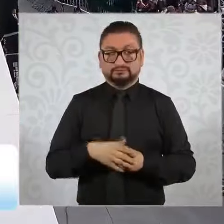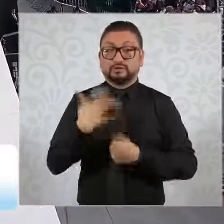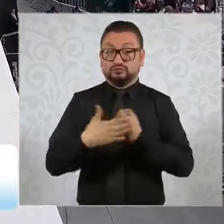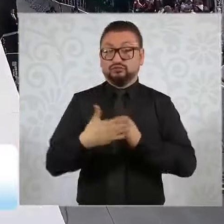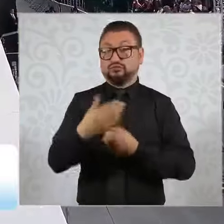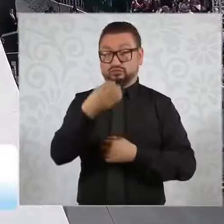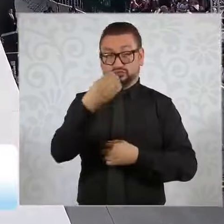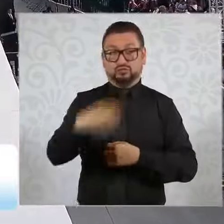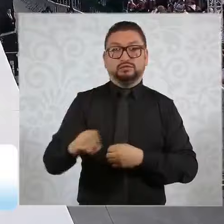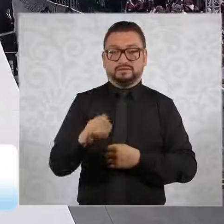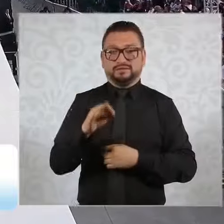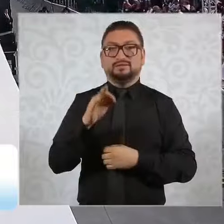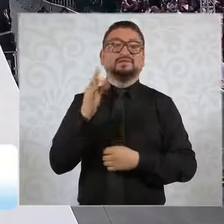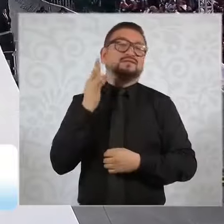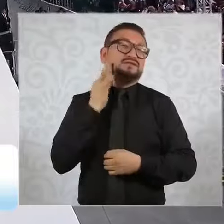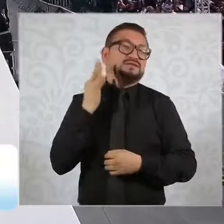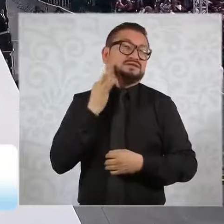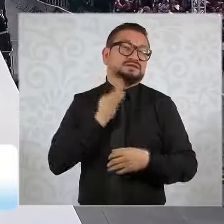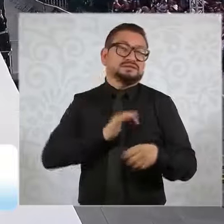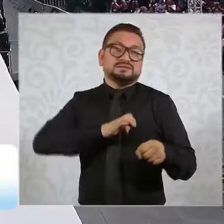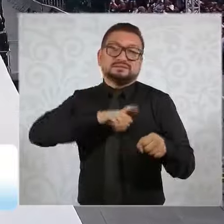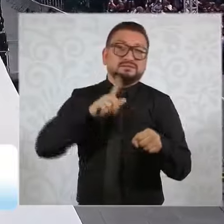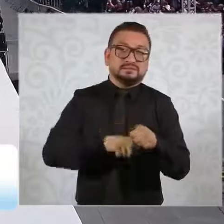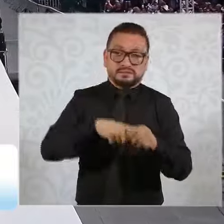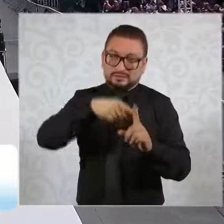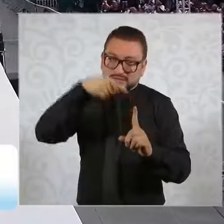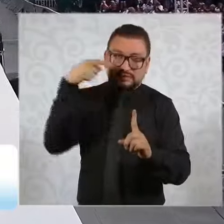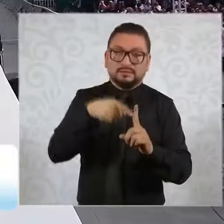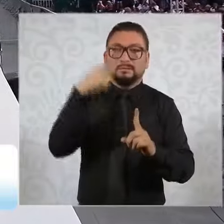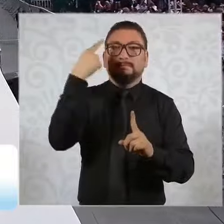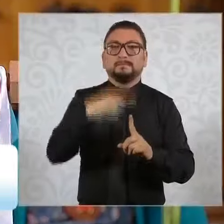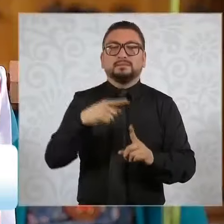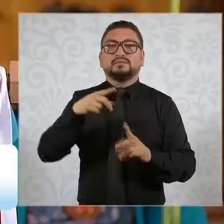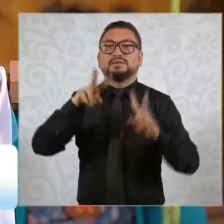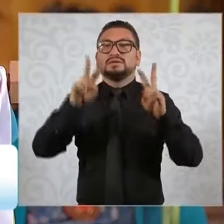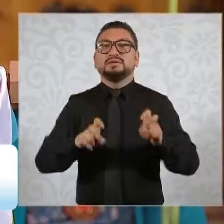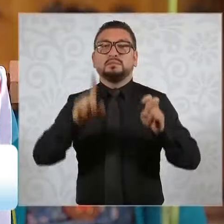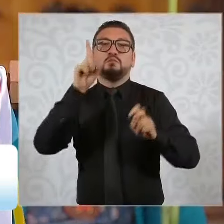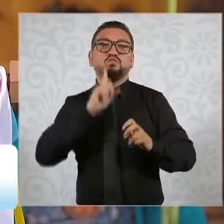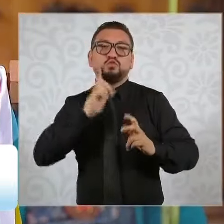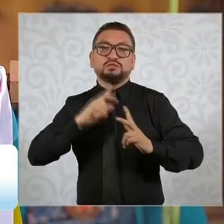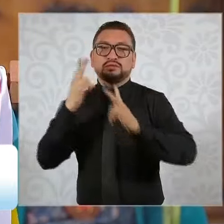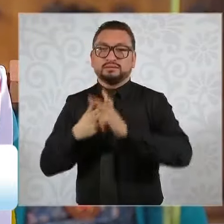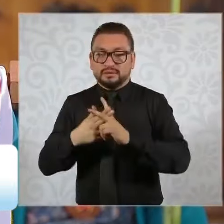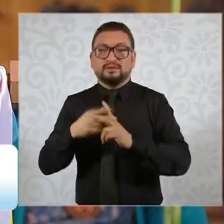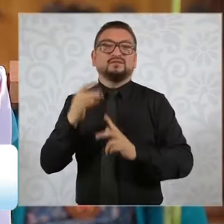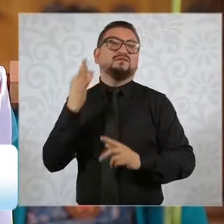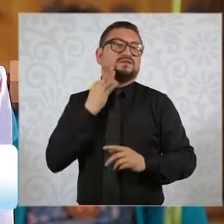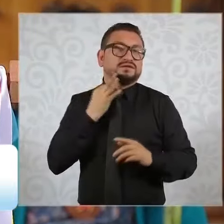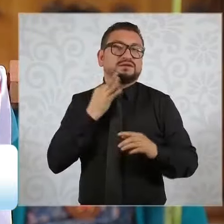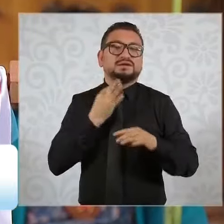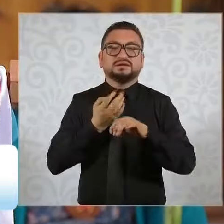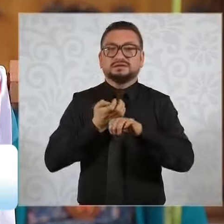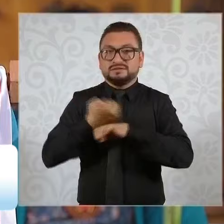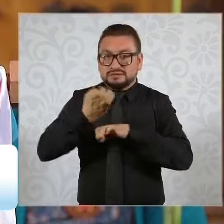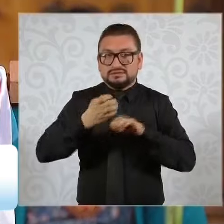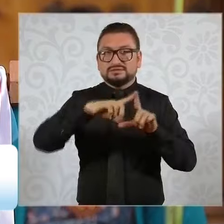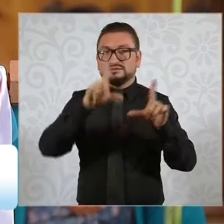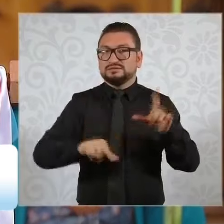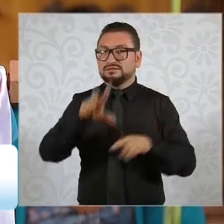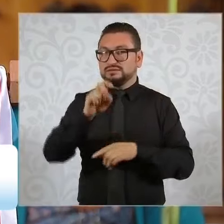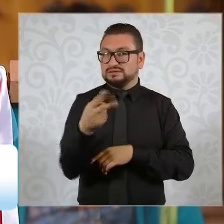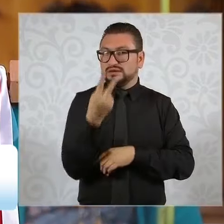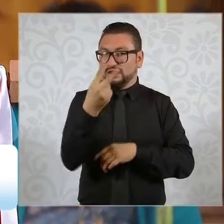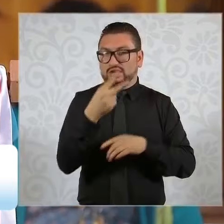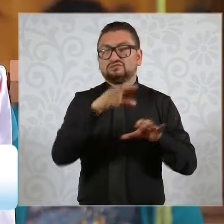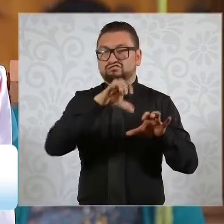Obligatoriedad de fiscalías especializadas de feminicidios en todas las fiscalías de las 32